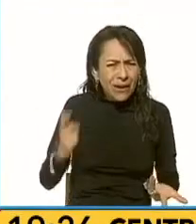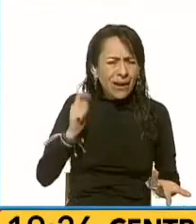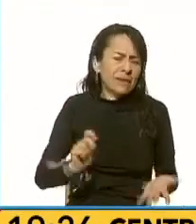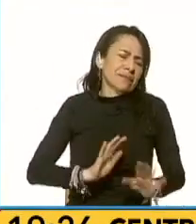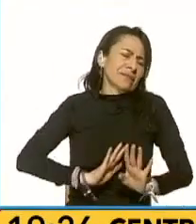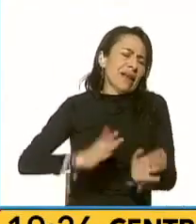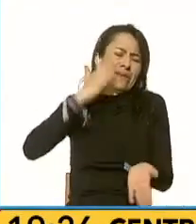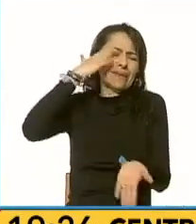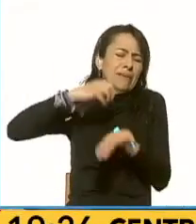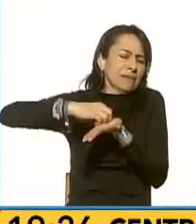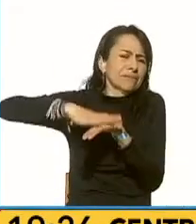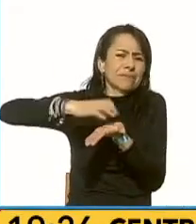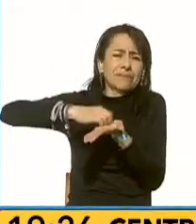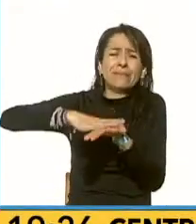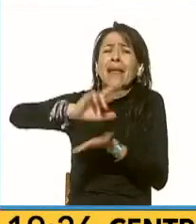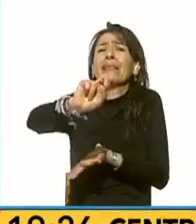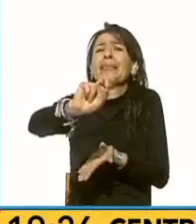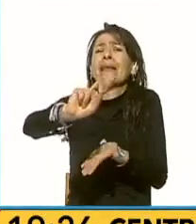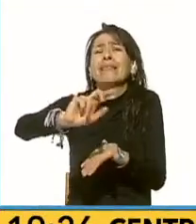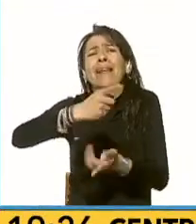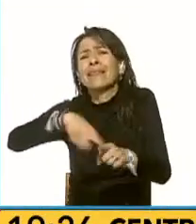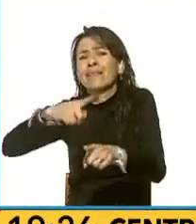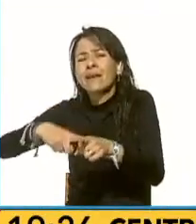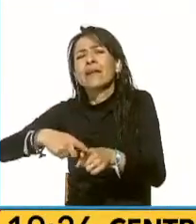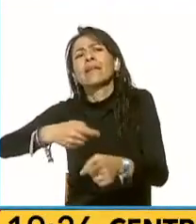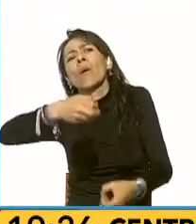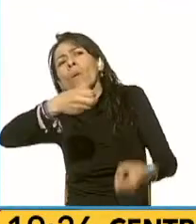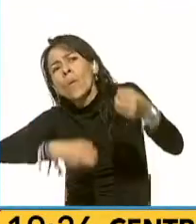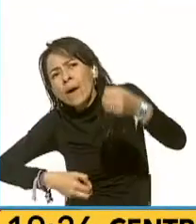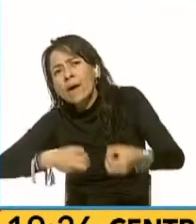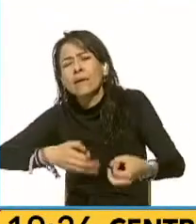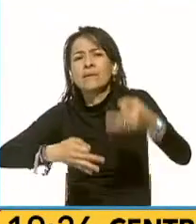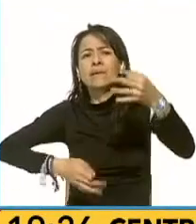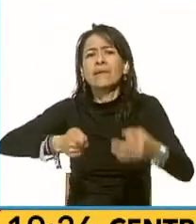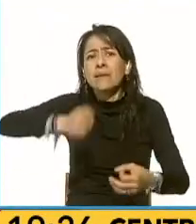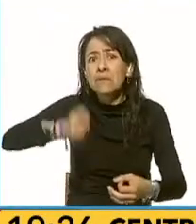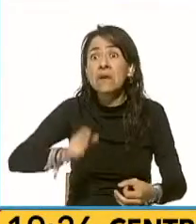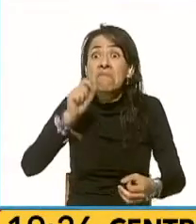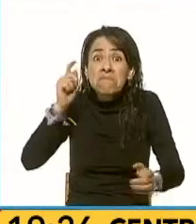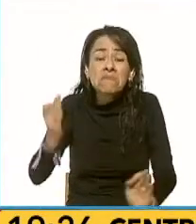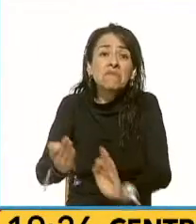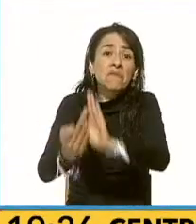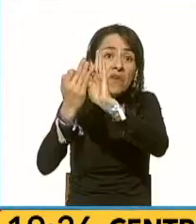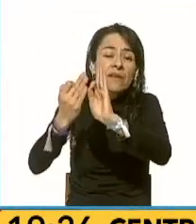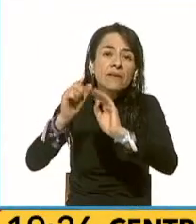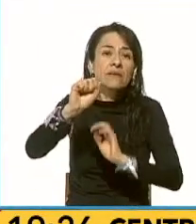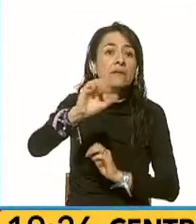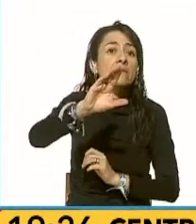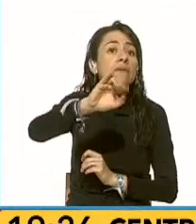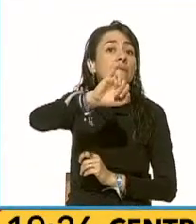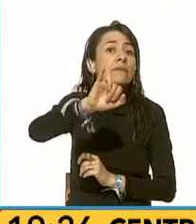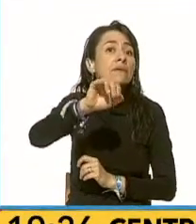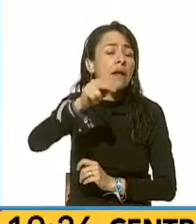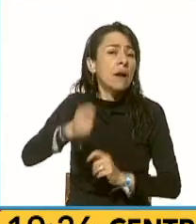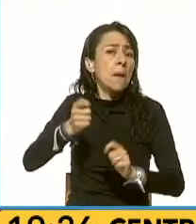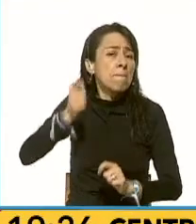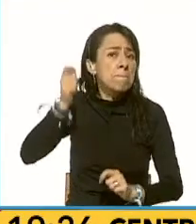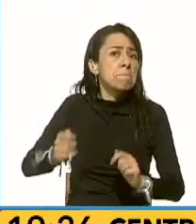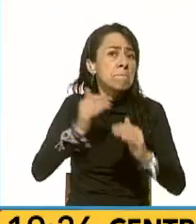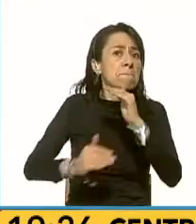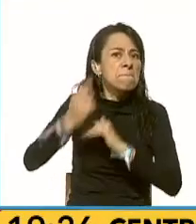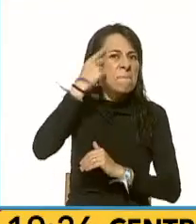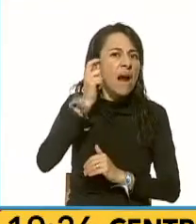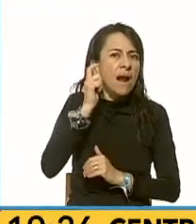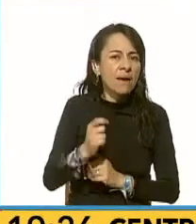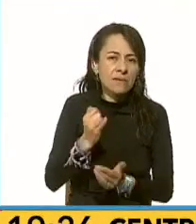30 recursos ante jueces, tribunales e incluso la Suprema Corte de Justicia de la Nación para no pagar impuestos. Es